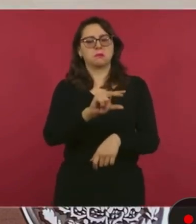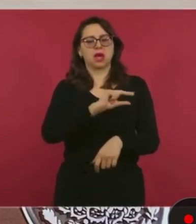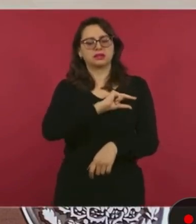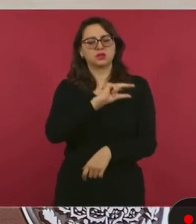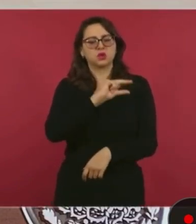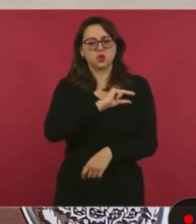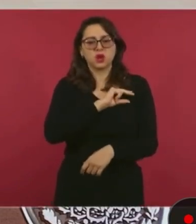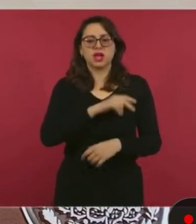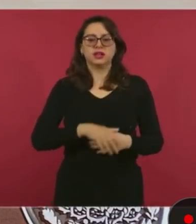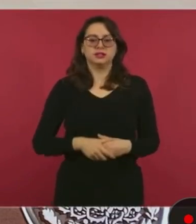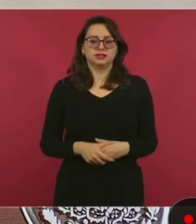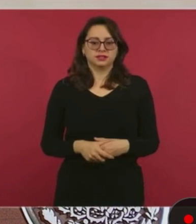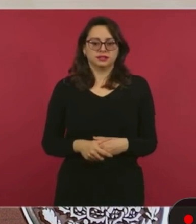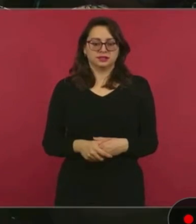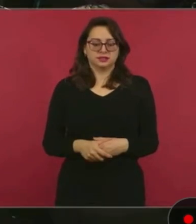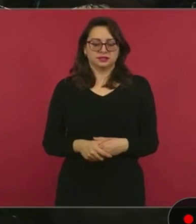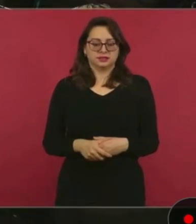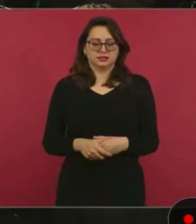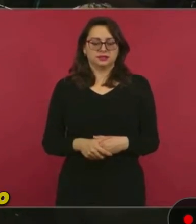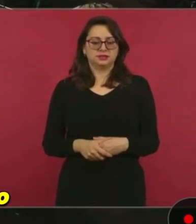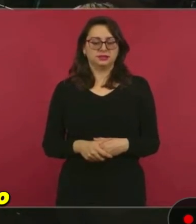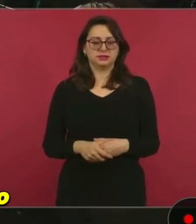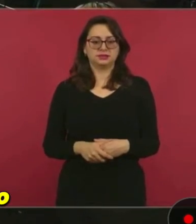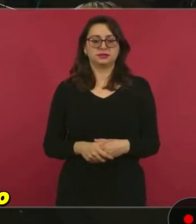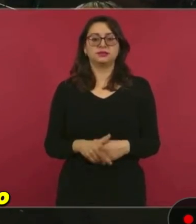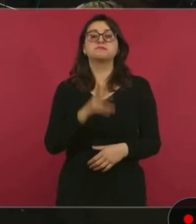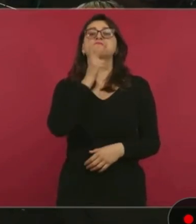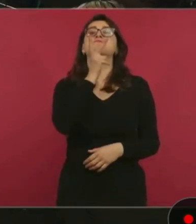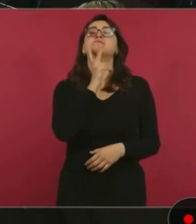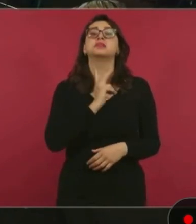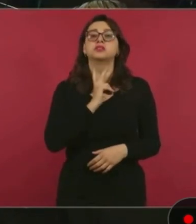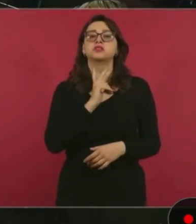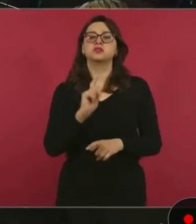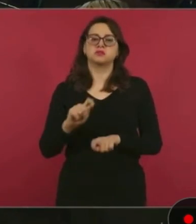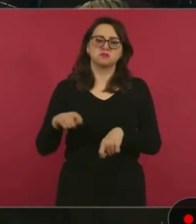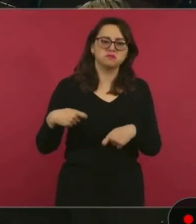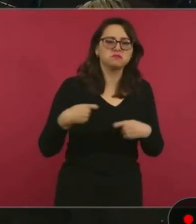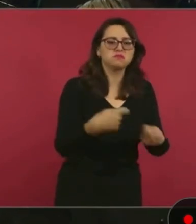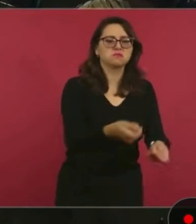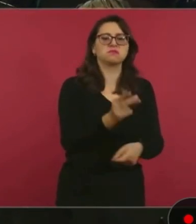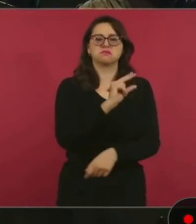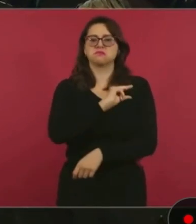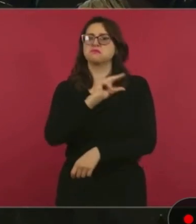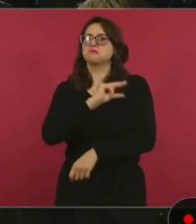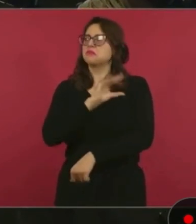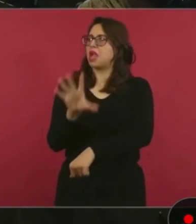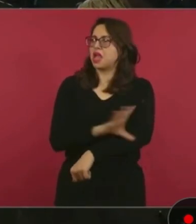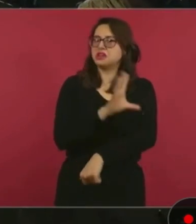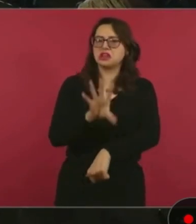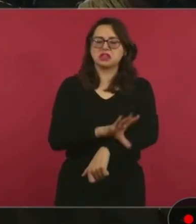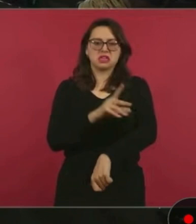permitieron la privatización del petróleo, de la industria eléctrica.